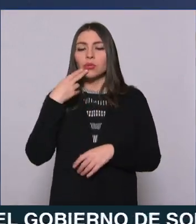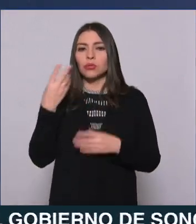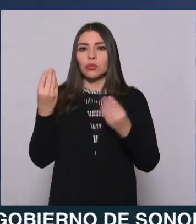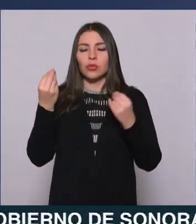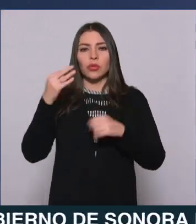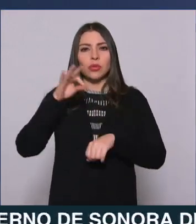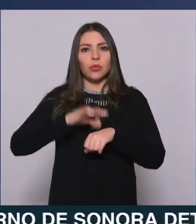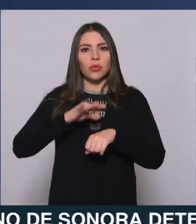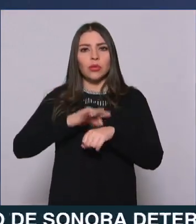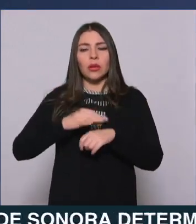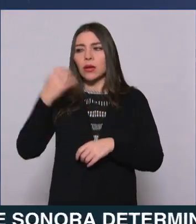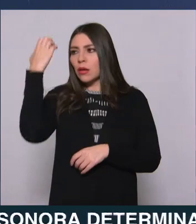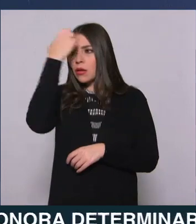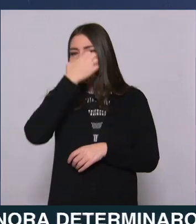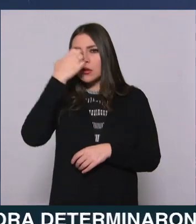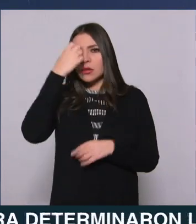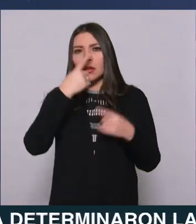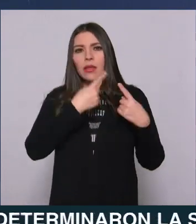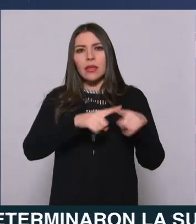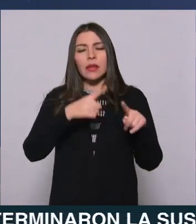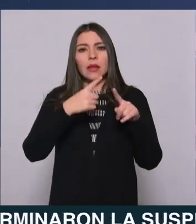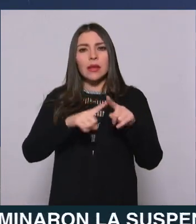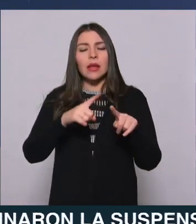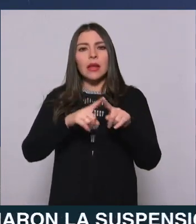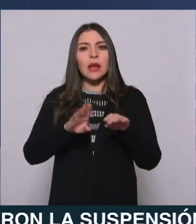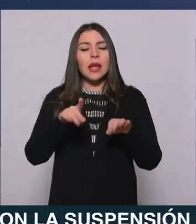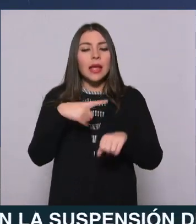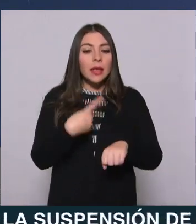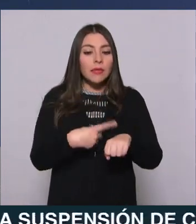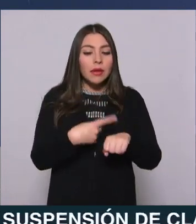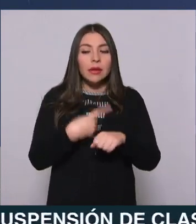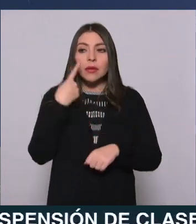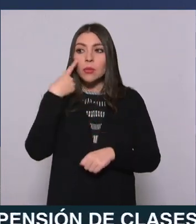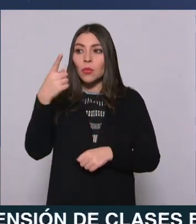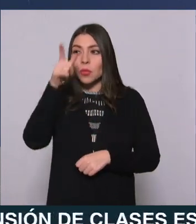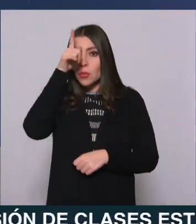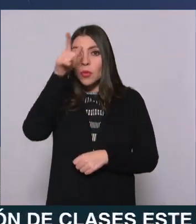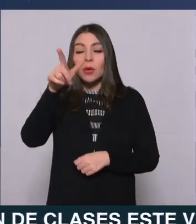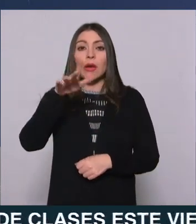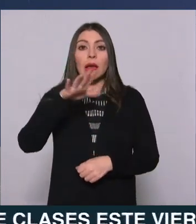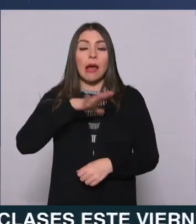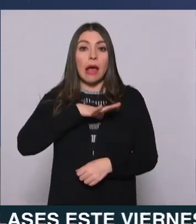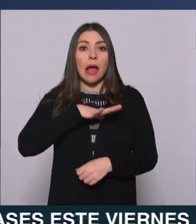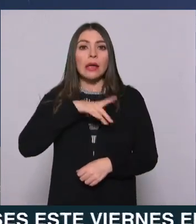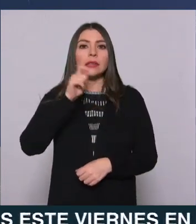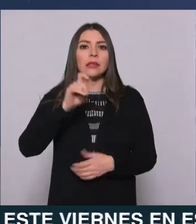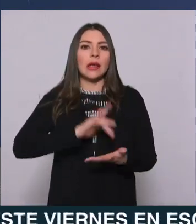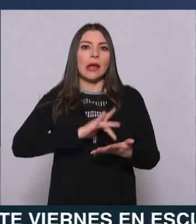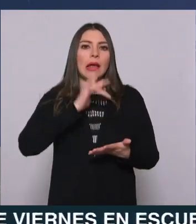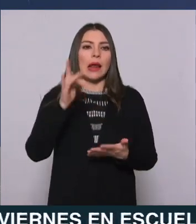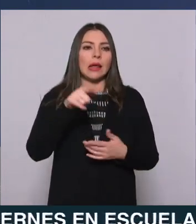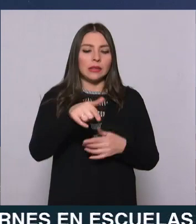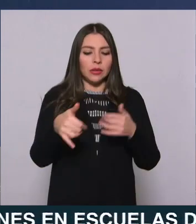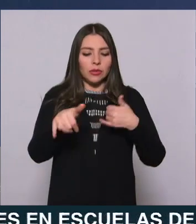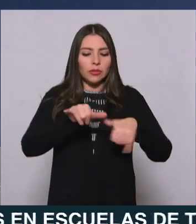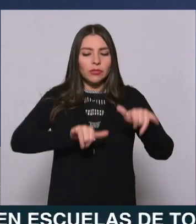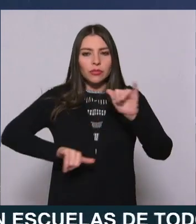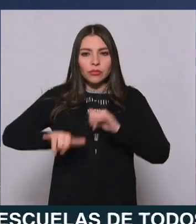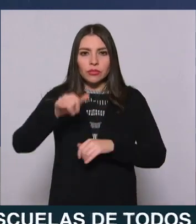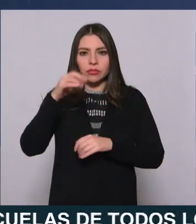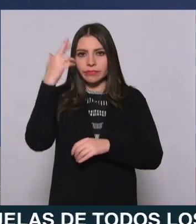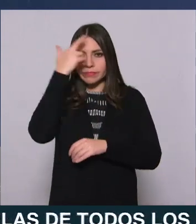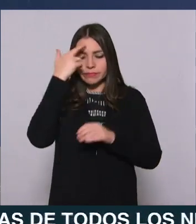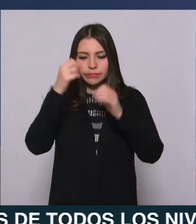que realizan los médicos están basados en los resultados que realiza o que entrega el laboratorio clínico. Yo te puedo decir que